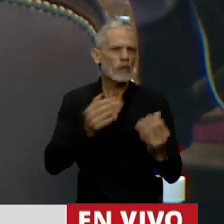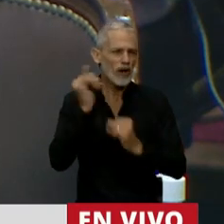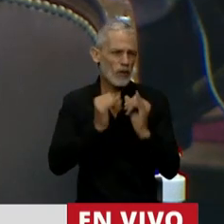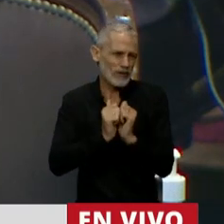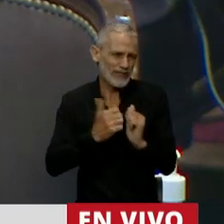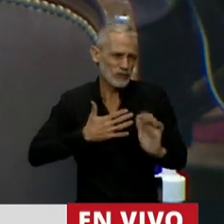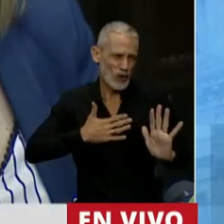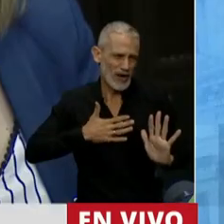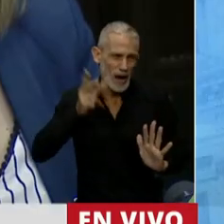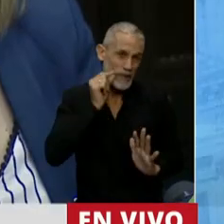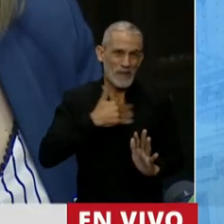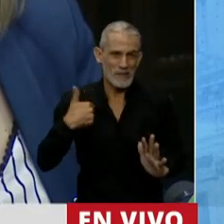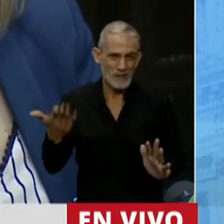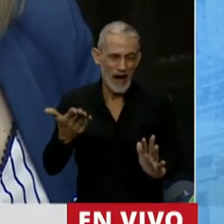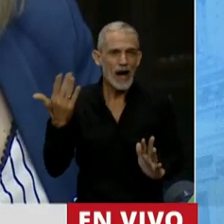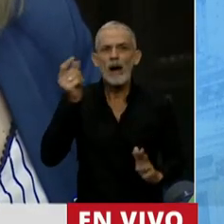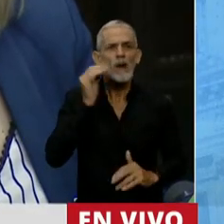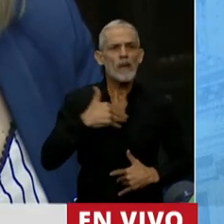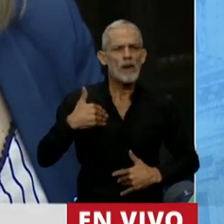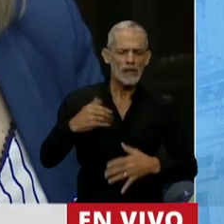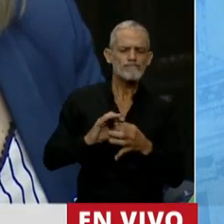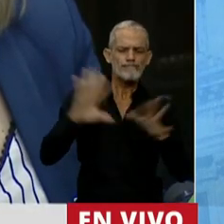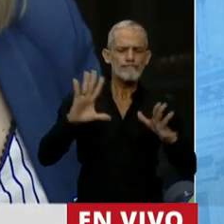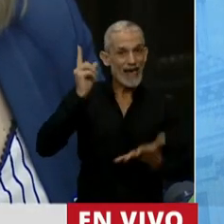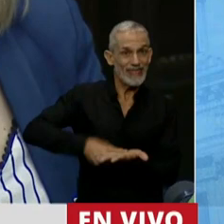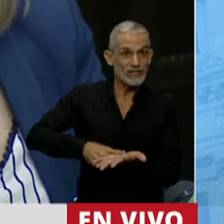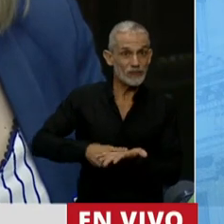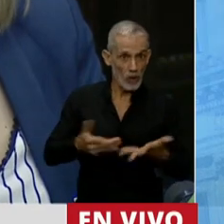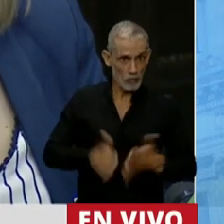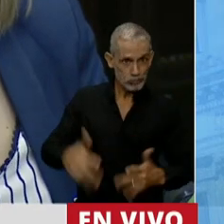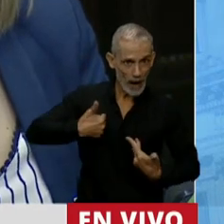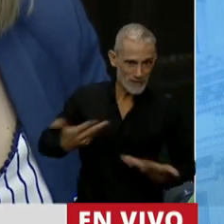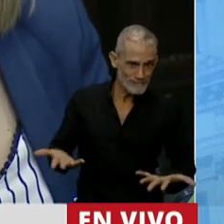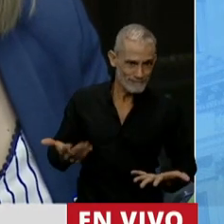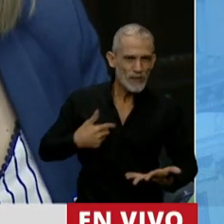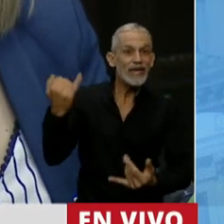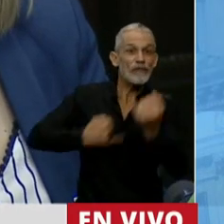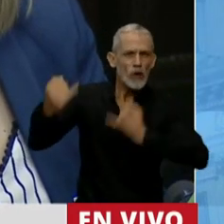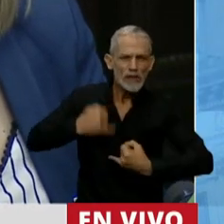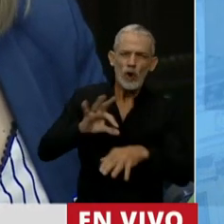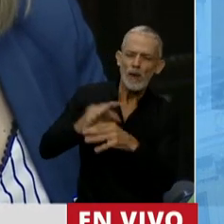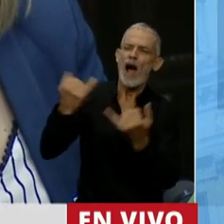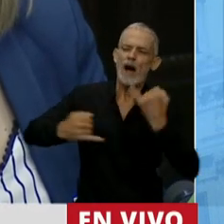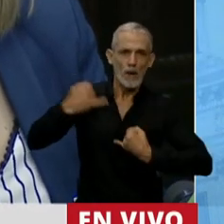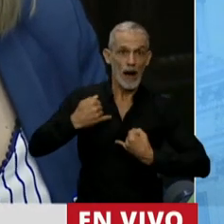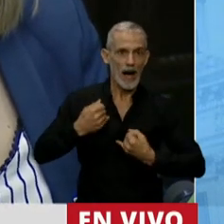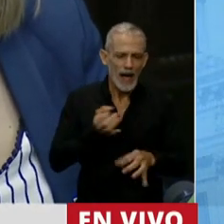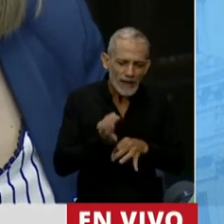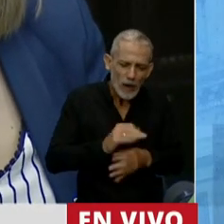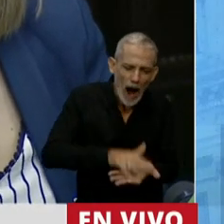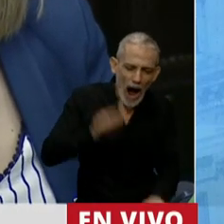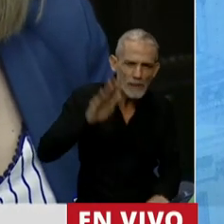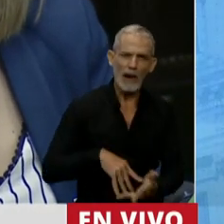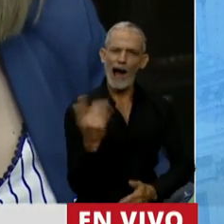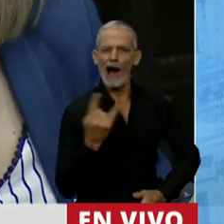historia? Porque mis papás fueron libres de elegir, partieron de una decisión, partieron de información. Y cuando me educaron, no me educaron